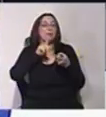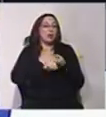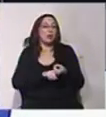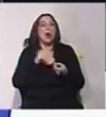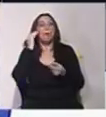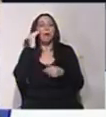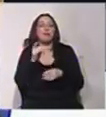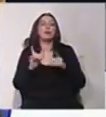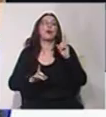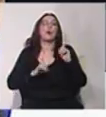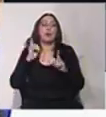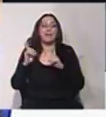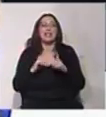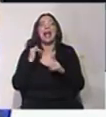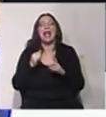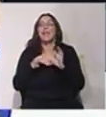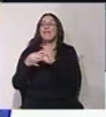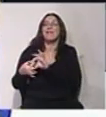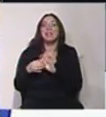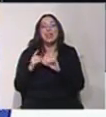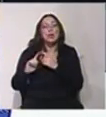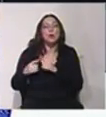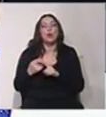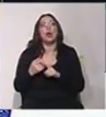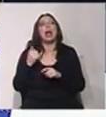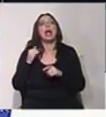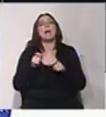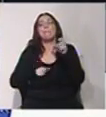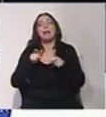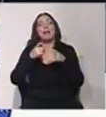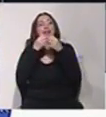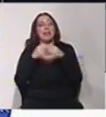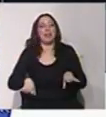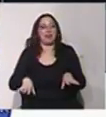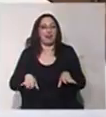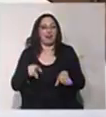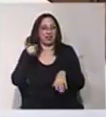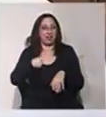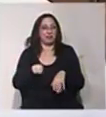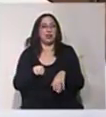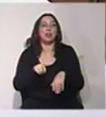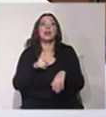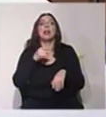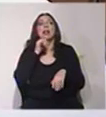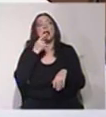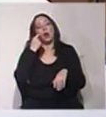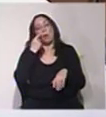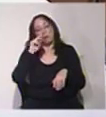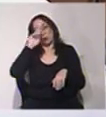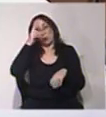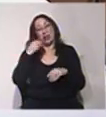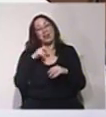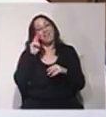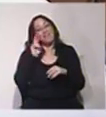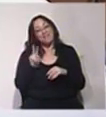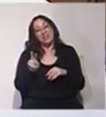de la universidad que tiene ciertos vínculos, Hay gente que pierde eso, o perdemos eso. En el caso de los hombres en el Uruguay, lo que estamos viendo,